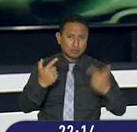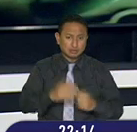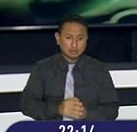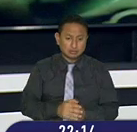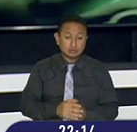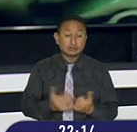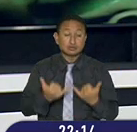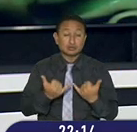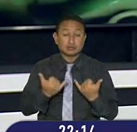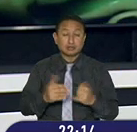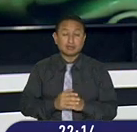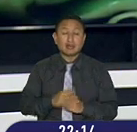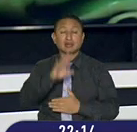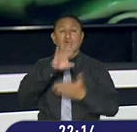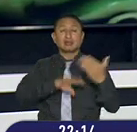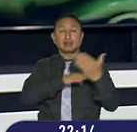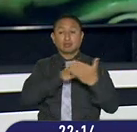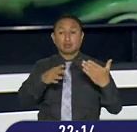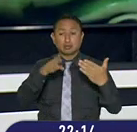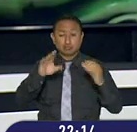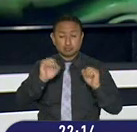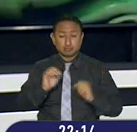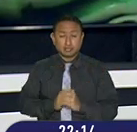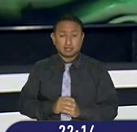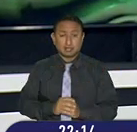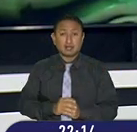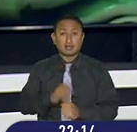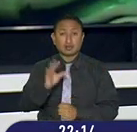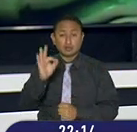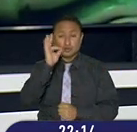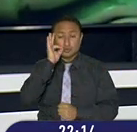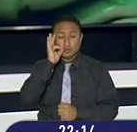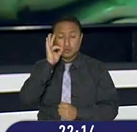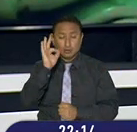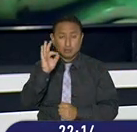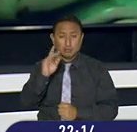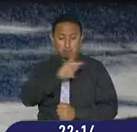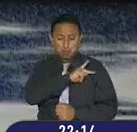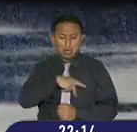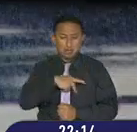la vigencia de la tabla que permite el consumo de dosis personales.